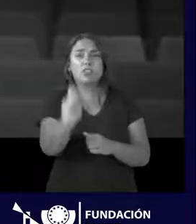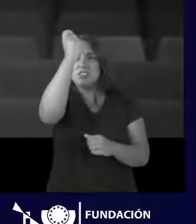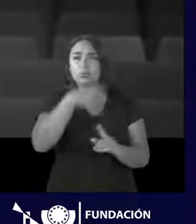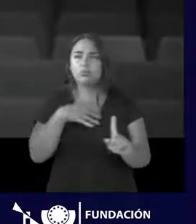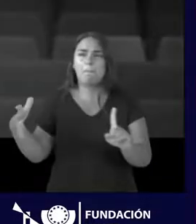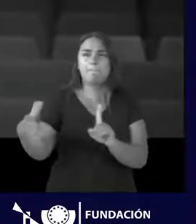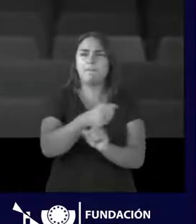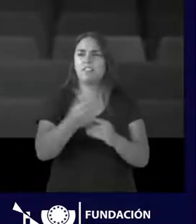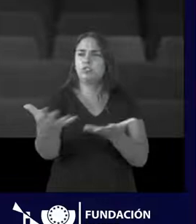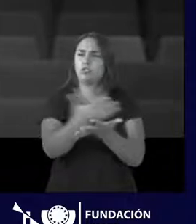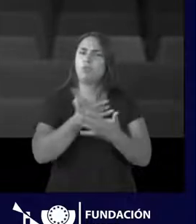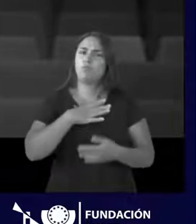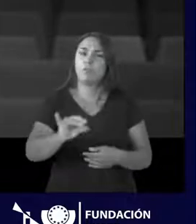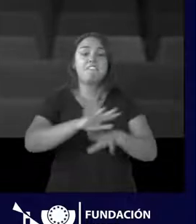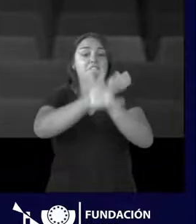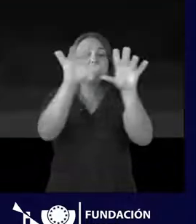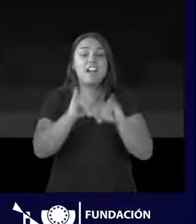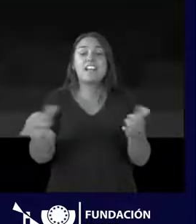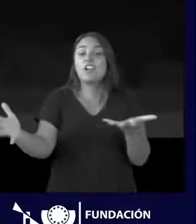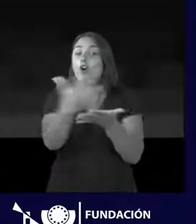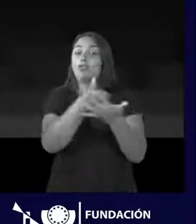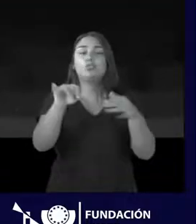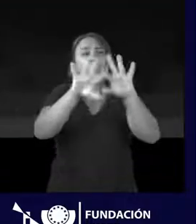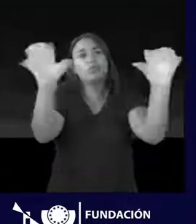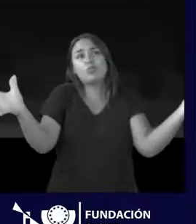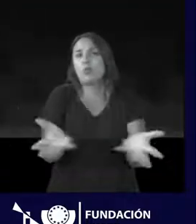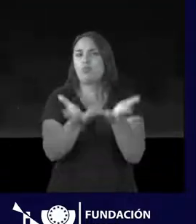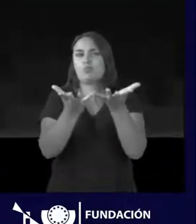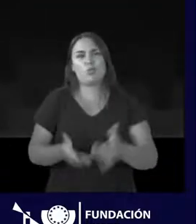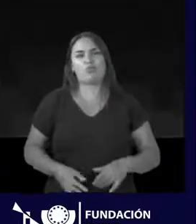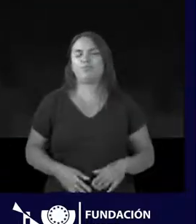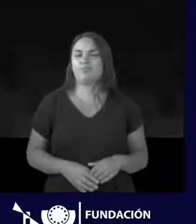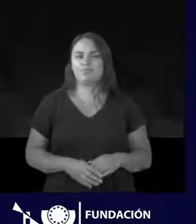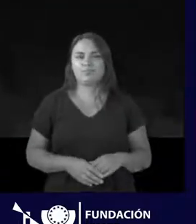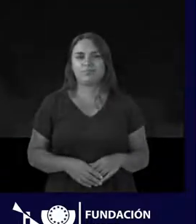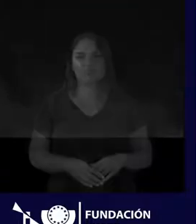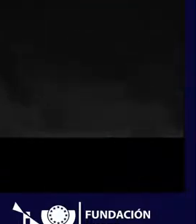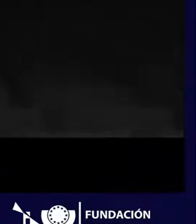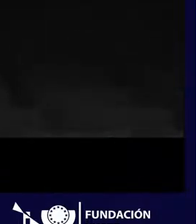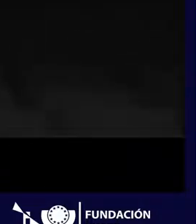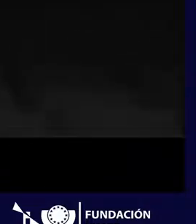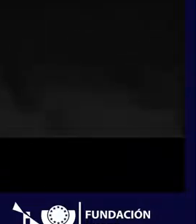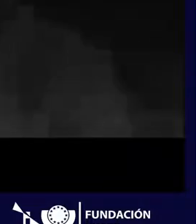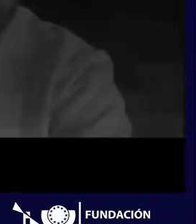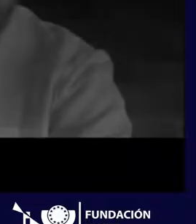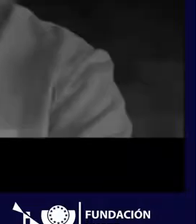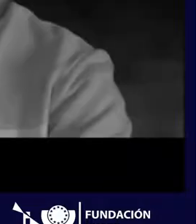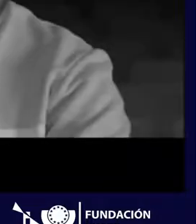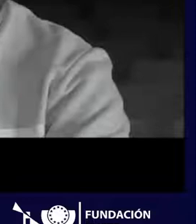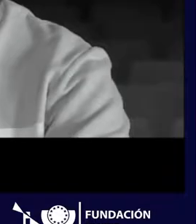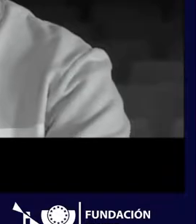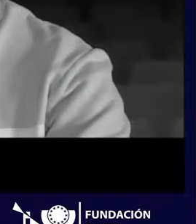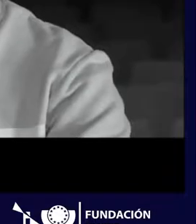H que sea todo posible feliz con to con todo el mundo